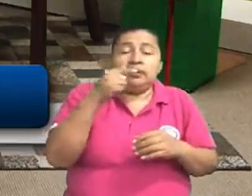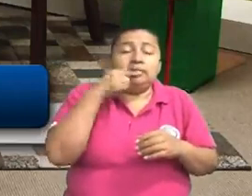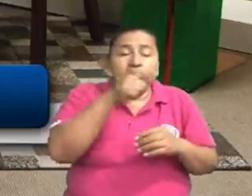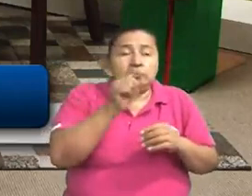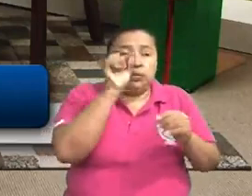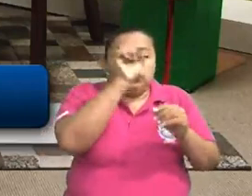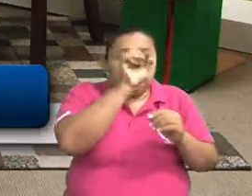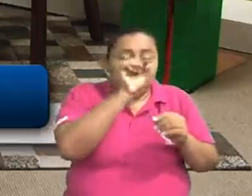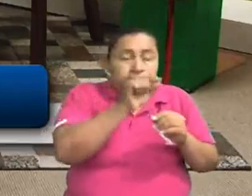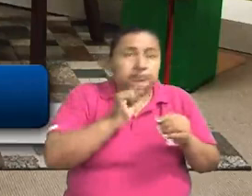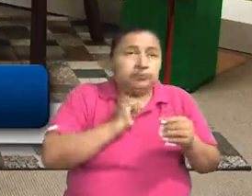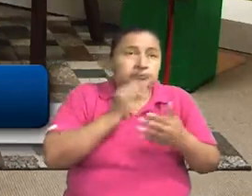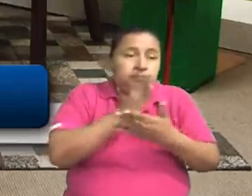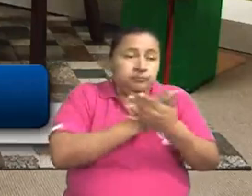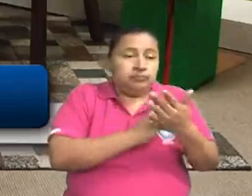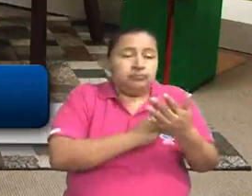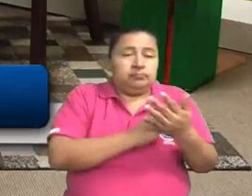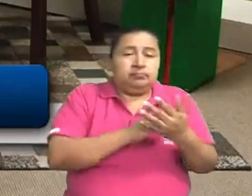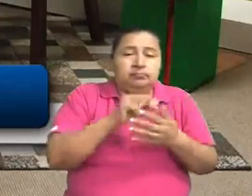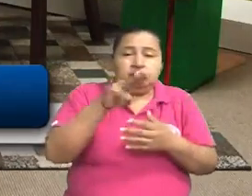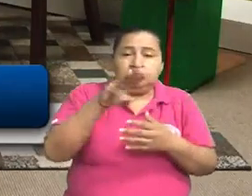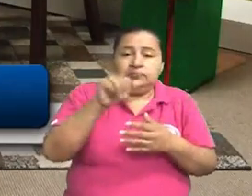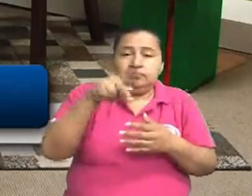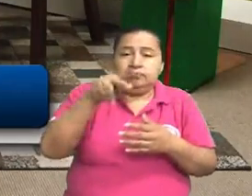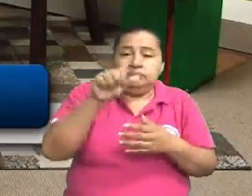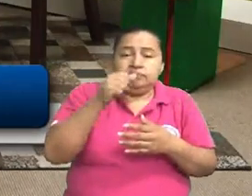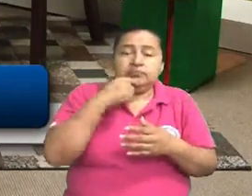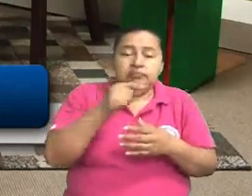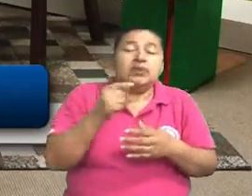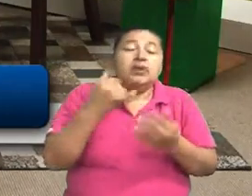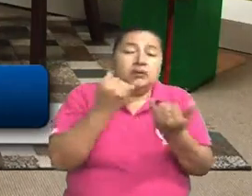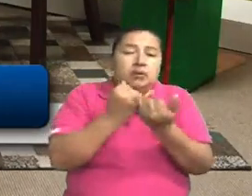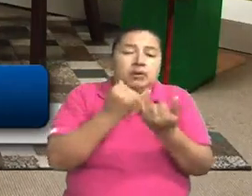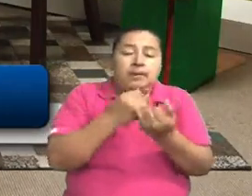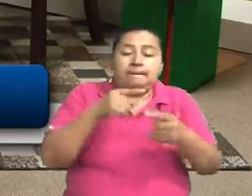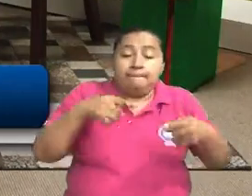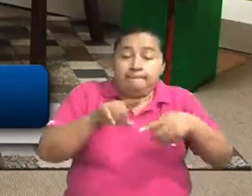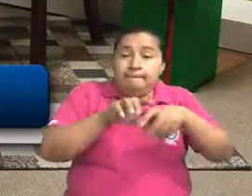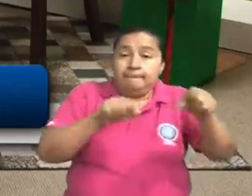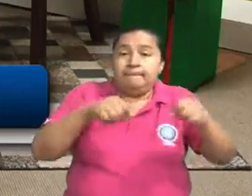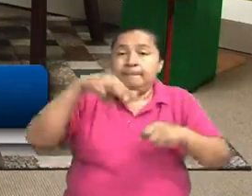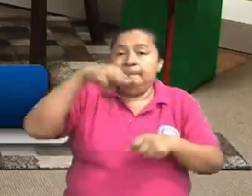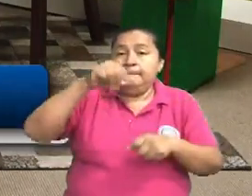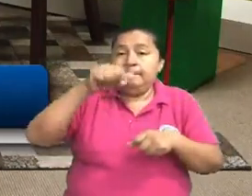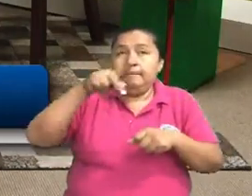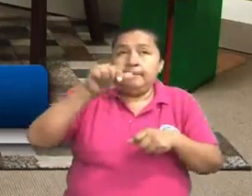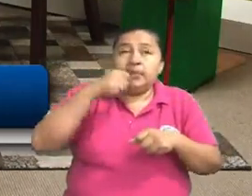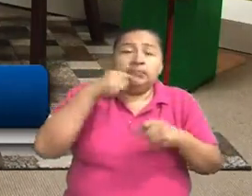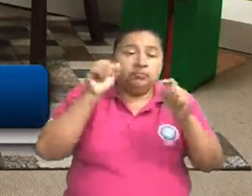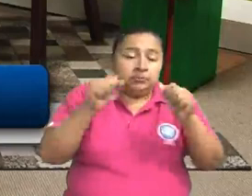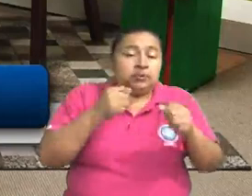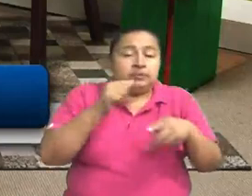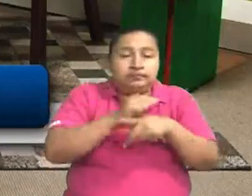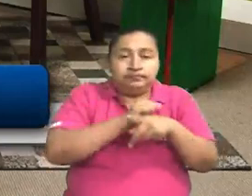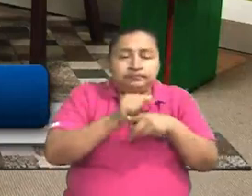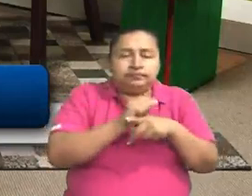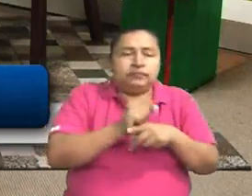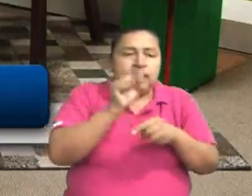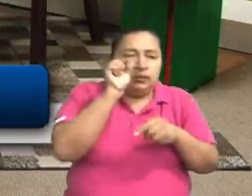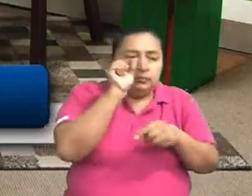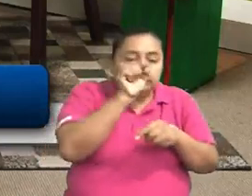sí. Un montón de mapas, parecía un mapa. Son mapas, es correcto, son mapas y demás, en donde vamos practicando,